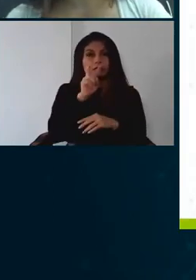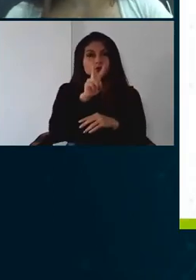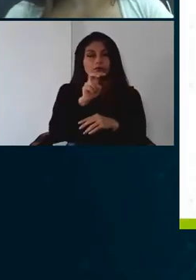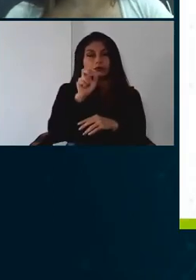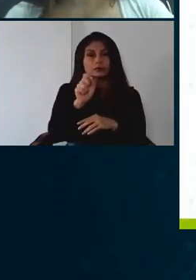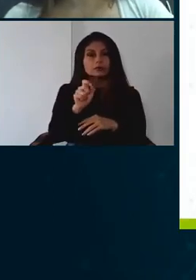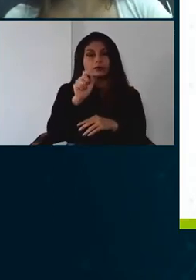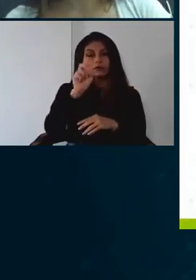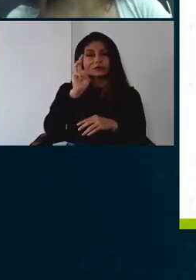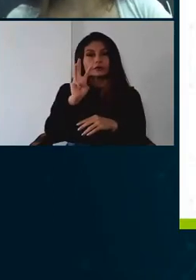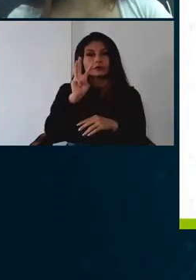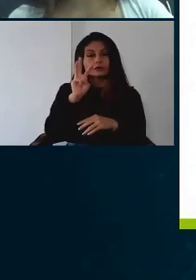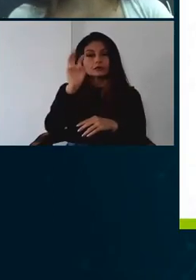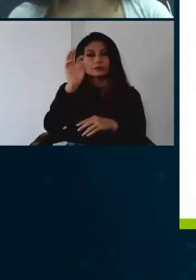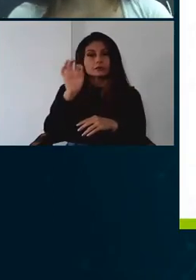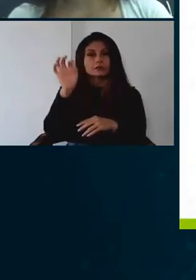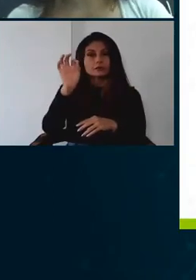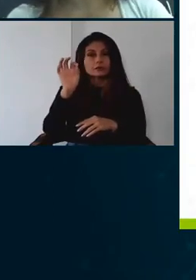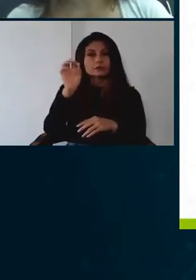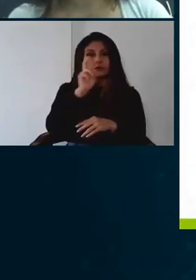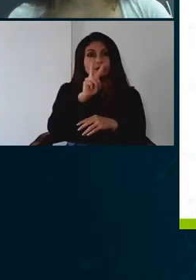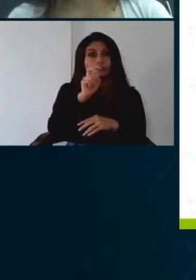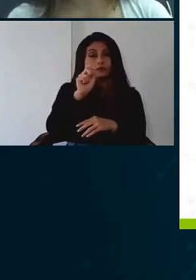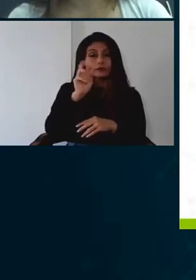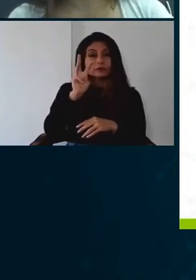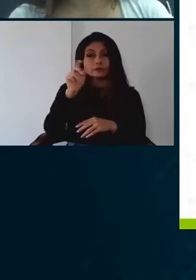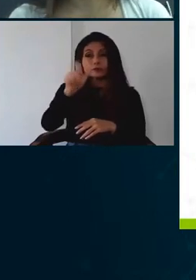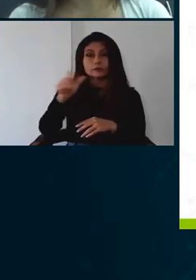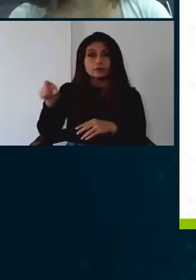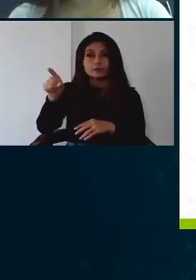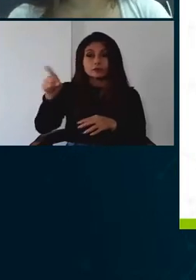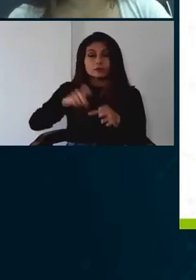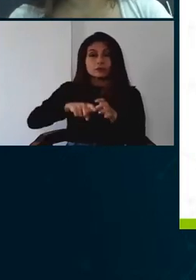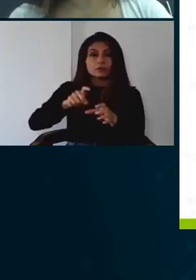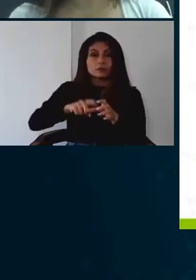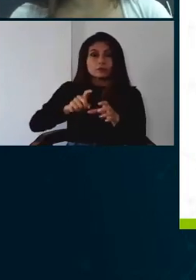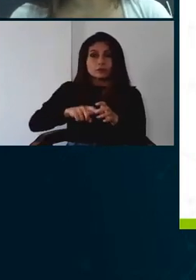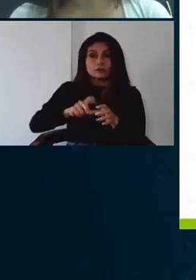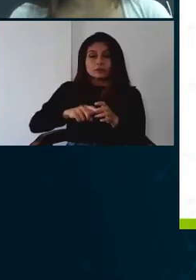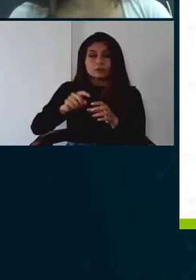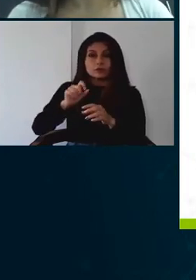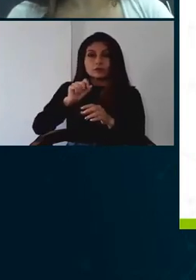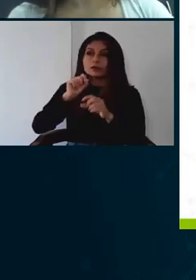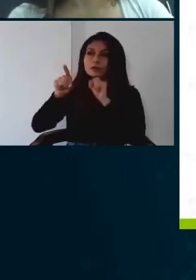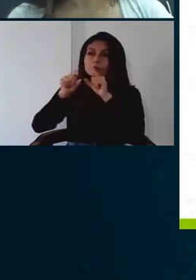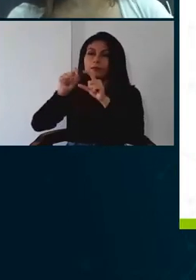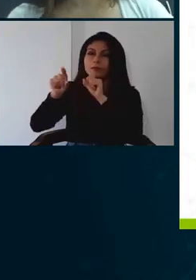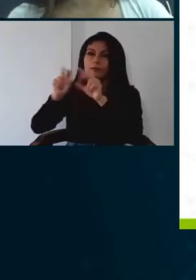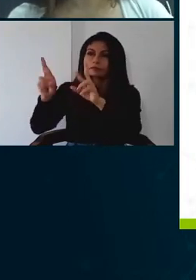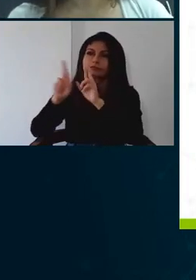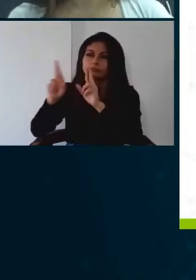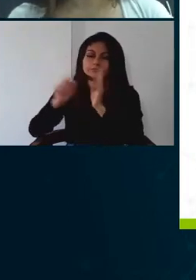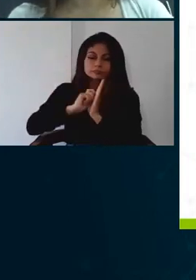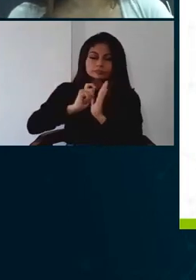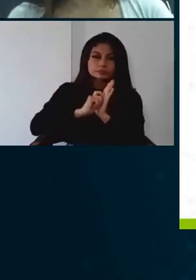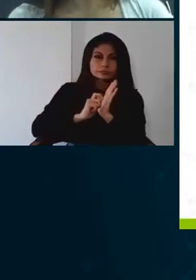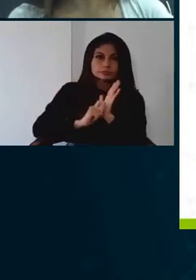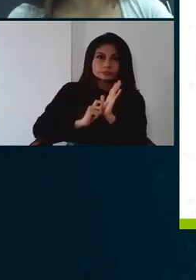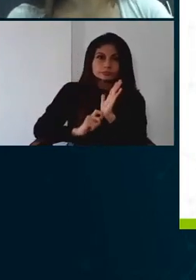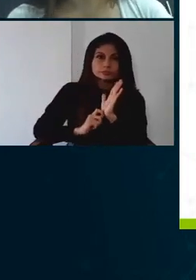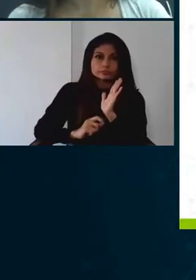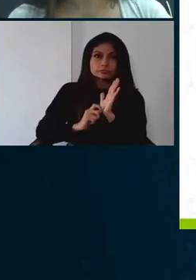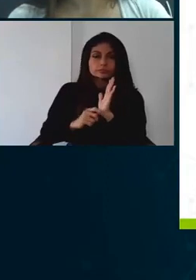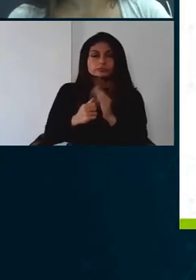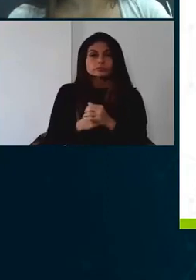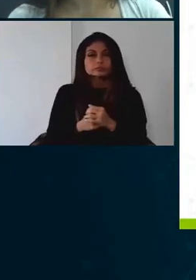7,3 de las personas que participaron en el estudio cuantitativo, en nuestra encuesta, que fue basada en escala